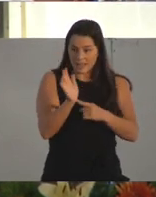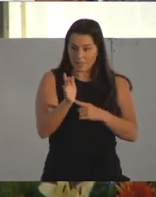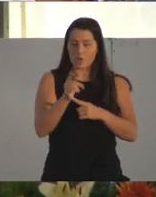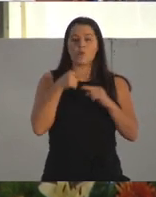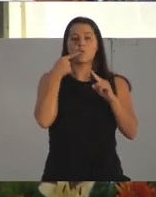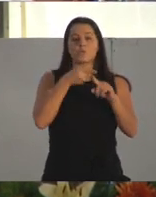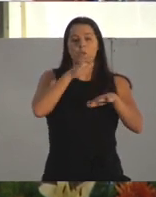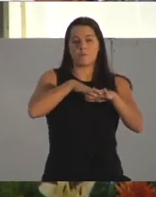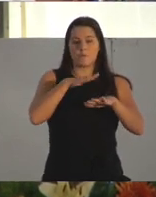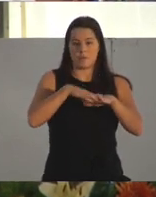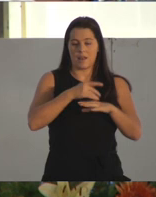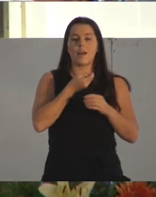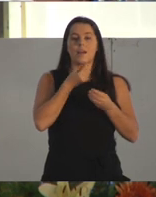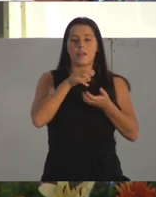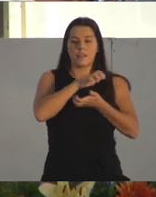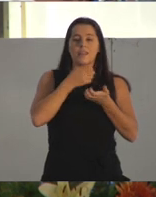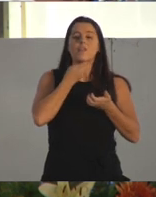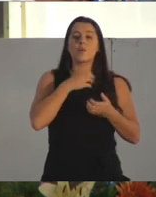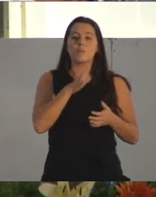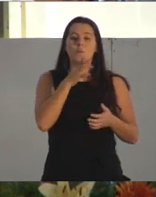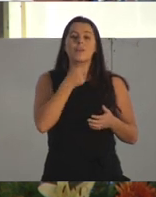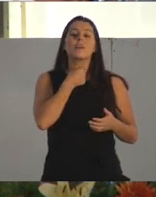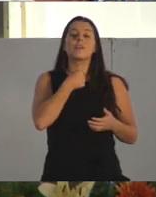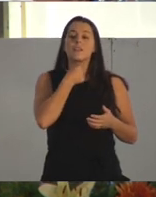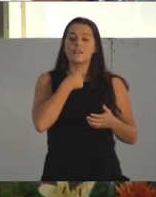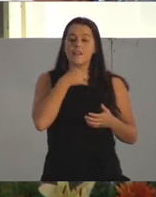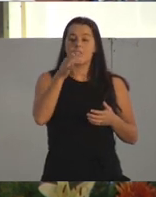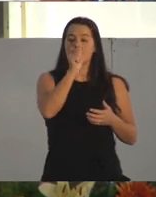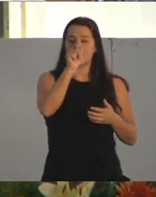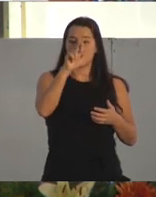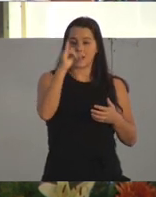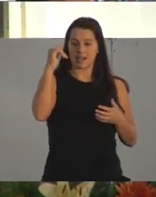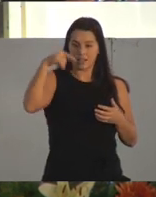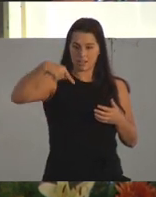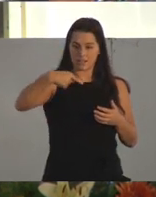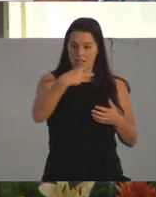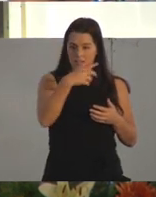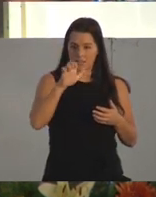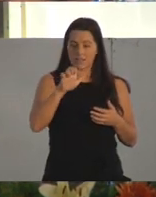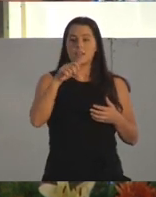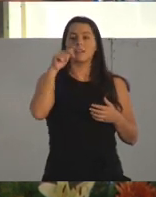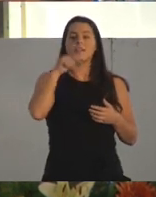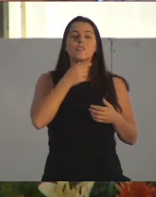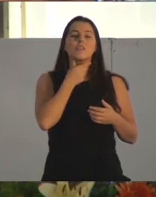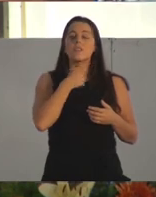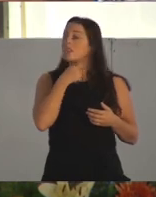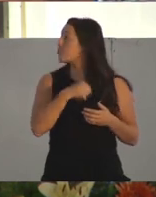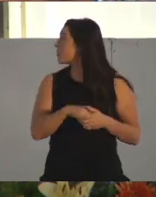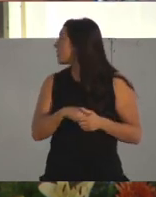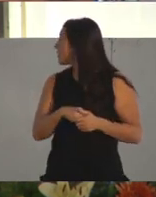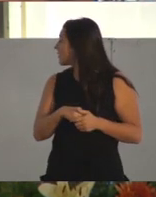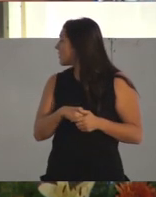todo por qué? Porque la faringe, donde se deglute, es una zona... Voy a señalarla. A ver si...